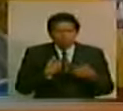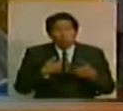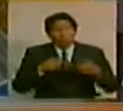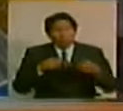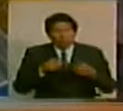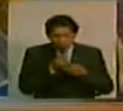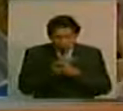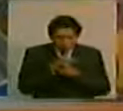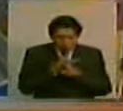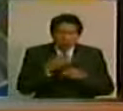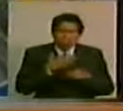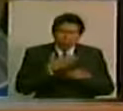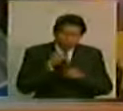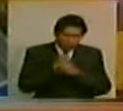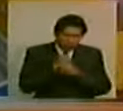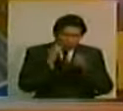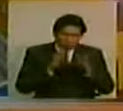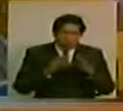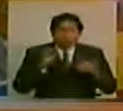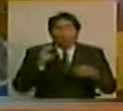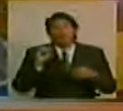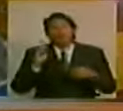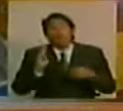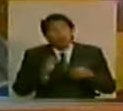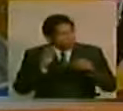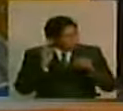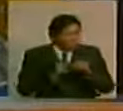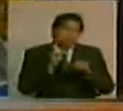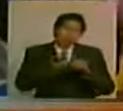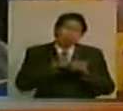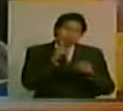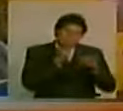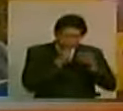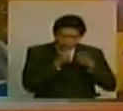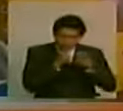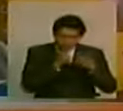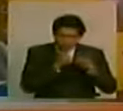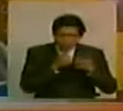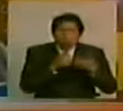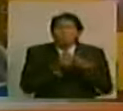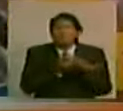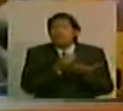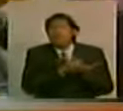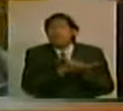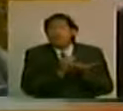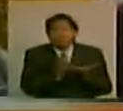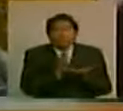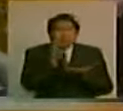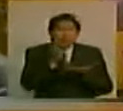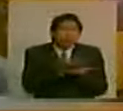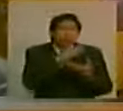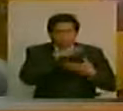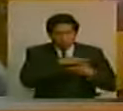vamos a pedir a la COP de que tengamos que sí o sí participar en la administración y en el manejo de estos recursos que son de los trabajadores.